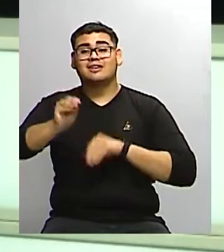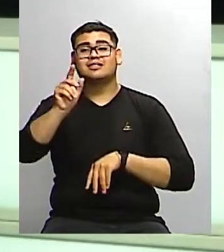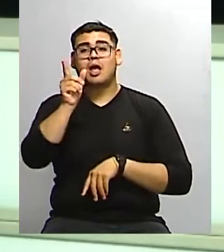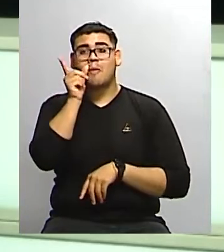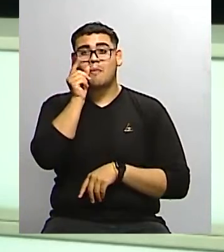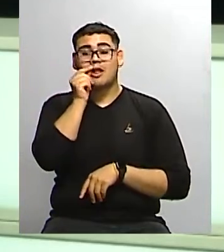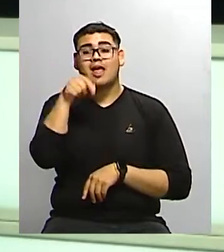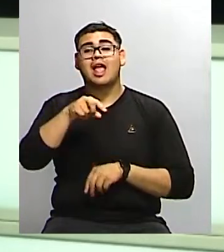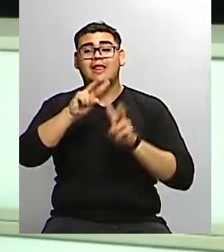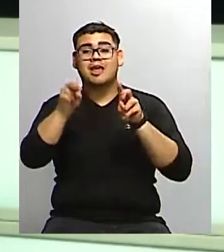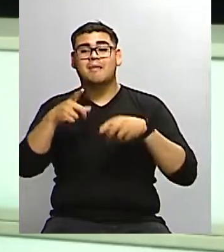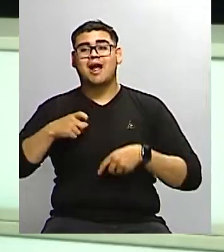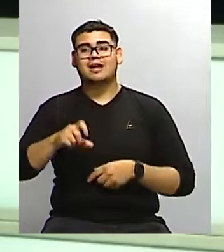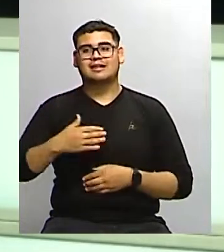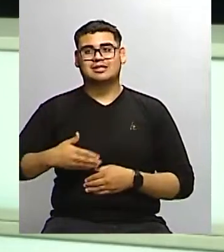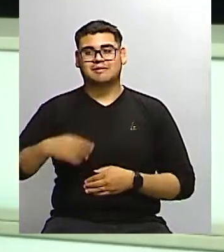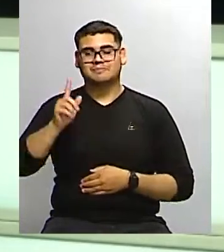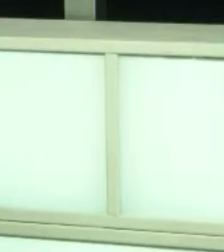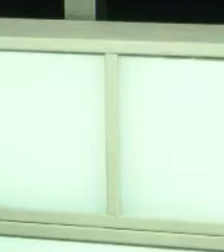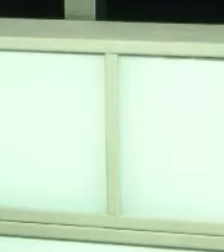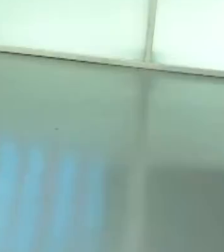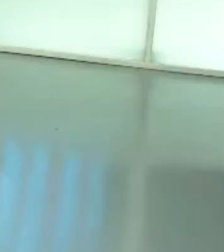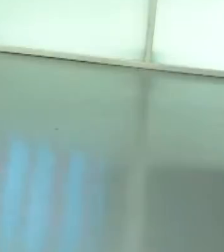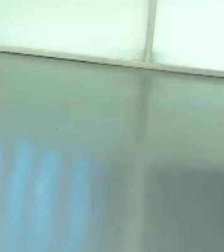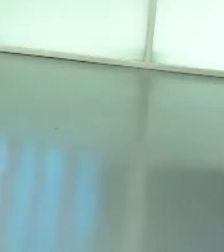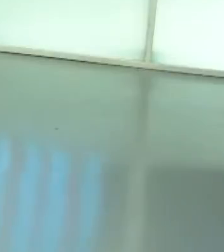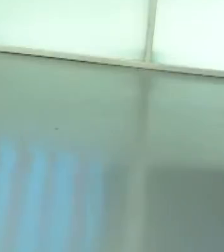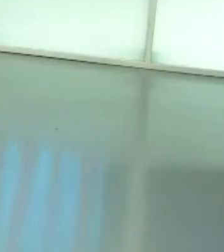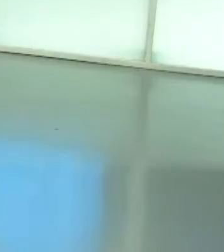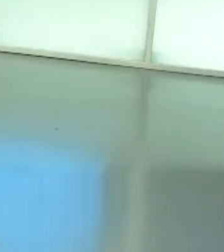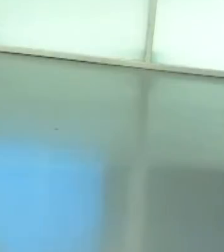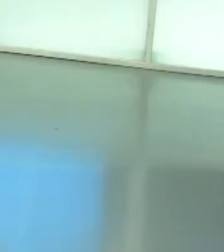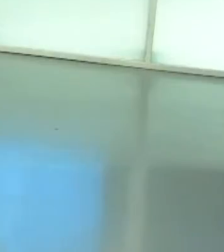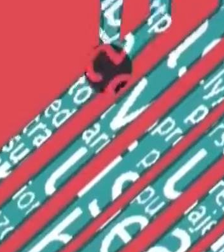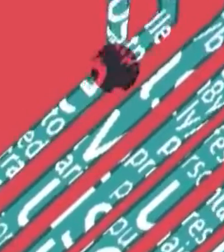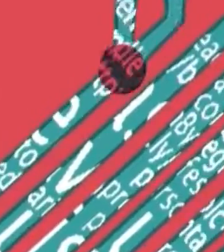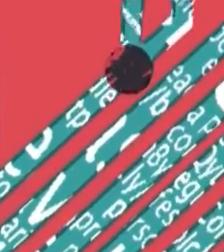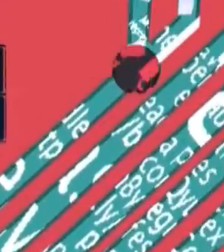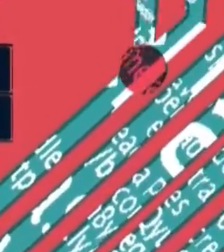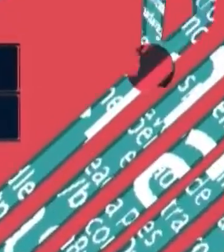hablando de cáncer de mama, ya regresamos.